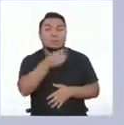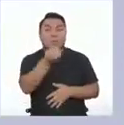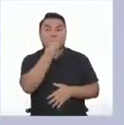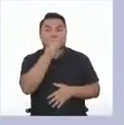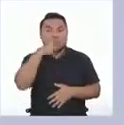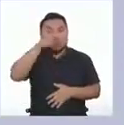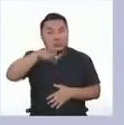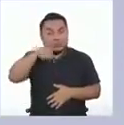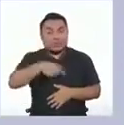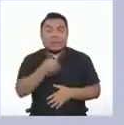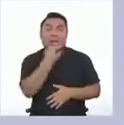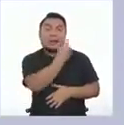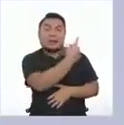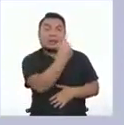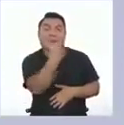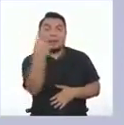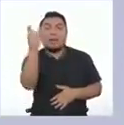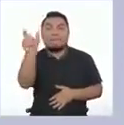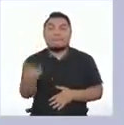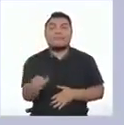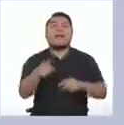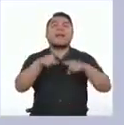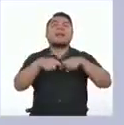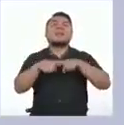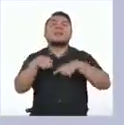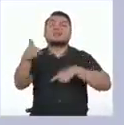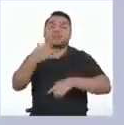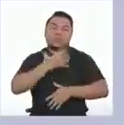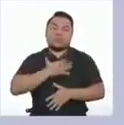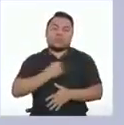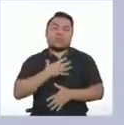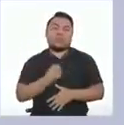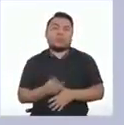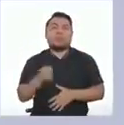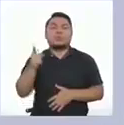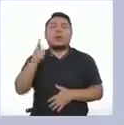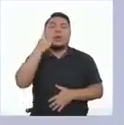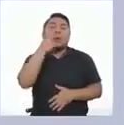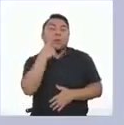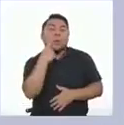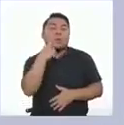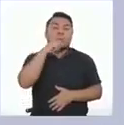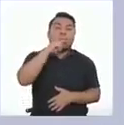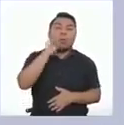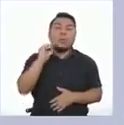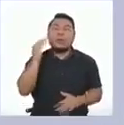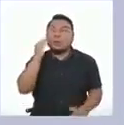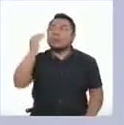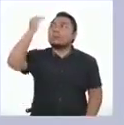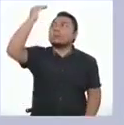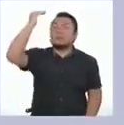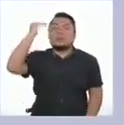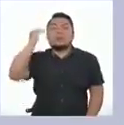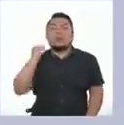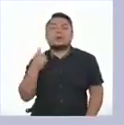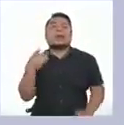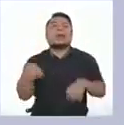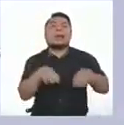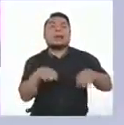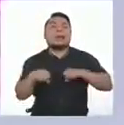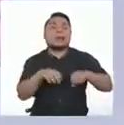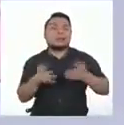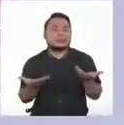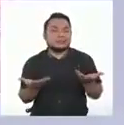que necesita cada persona depende de su edad, su sexo, su talla y la actividad que